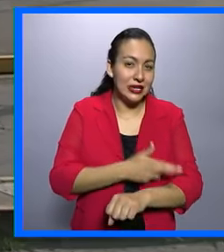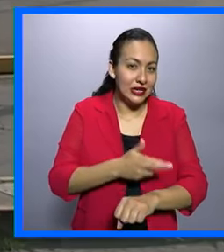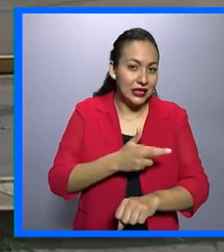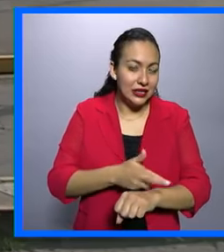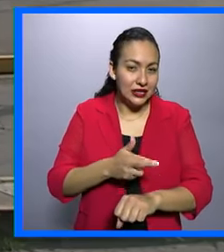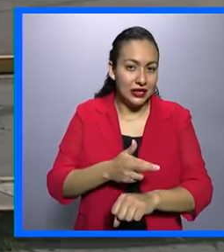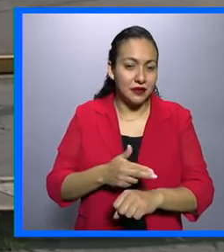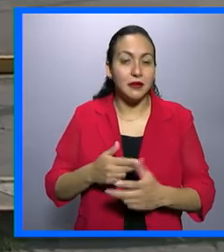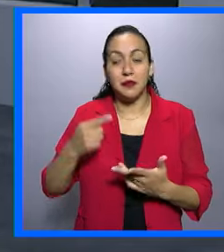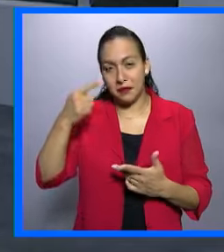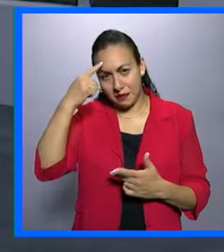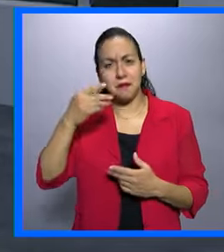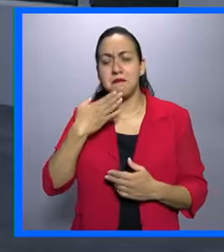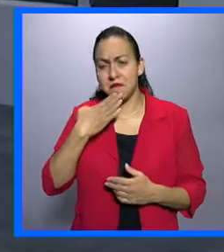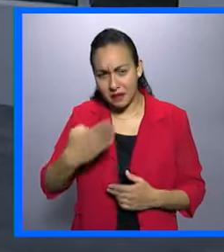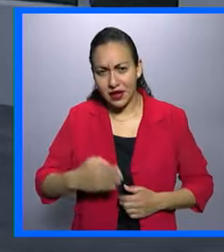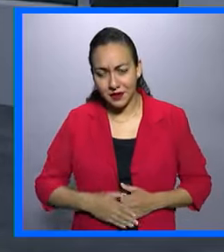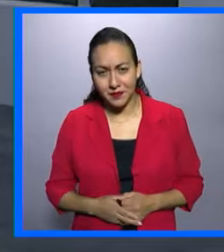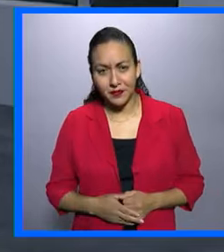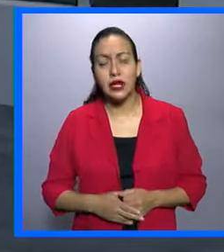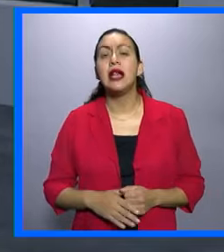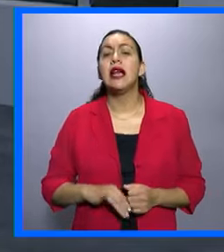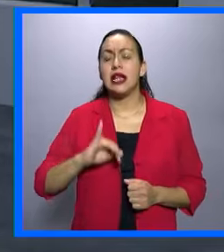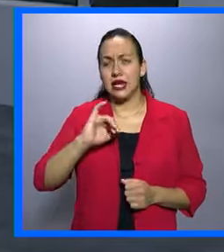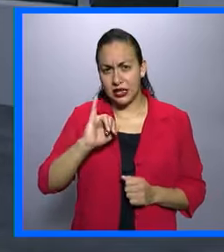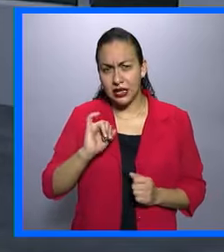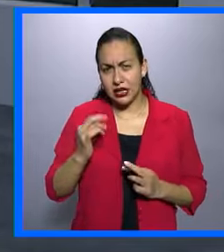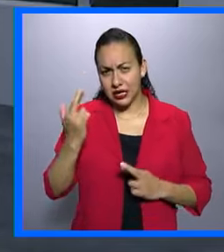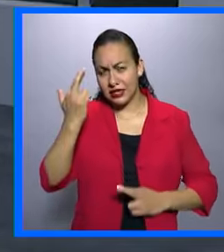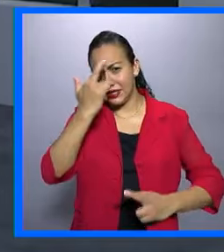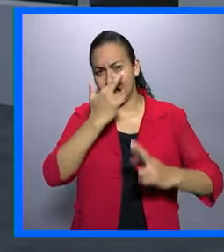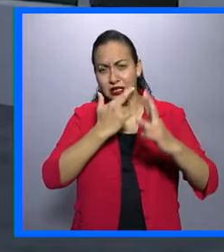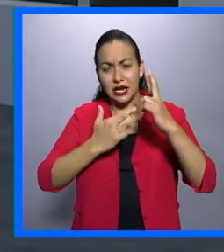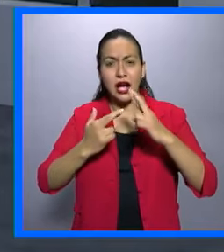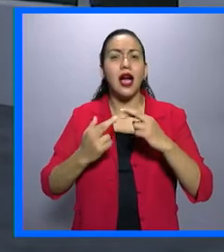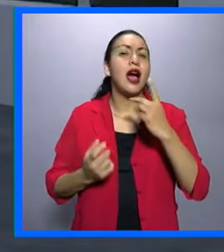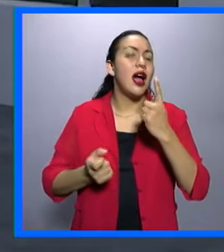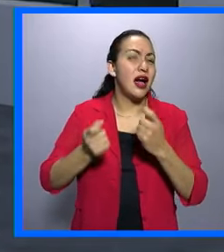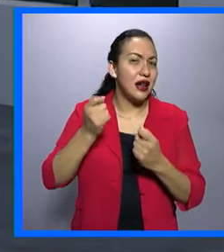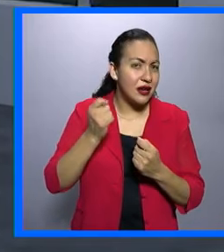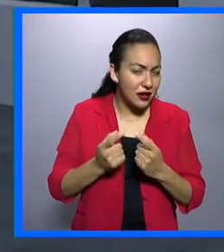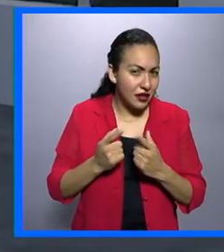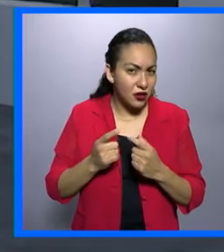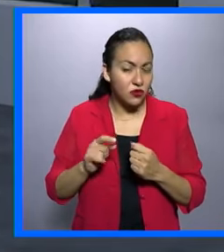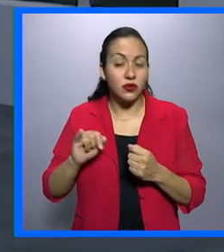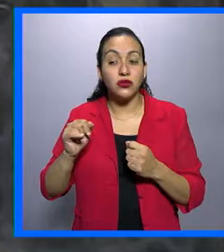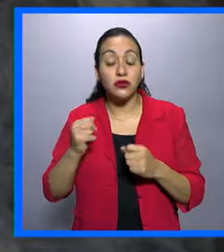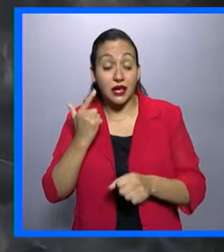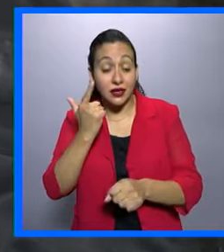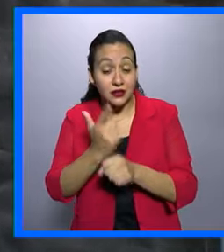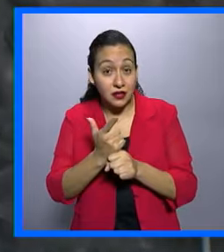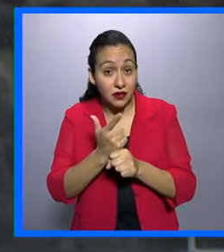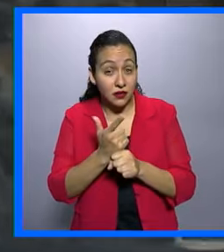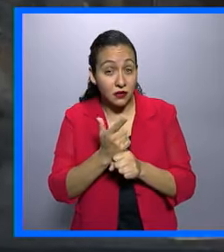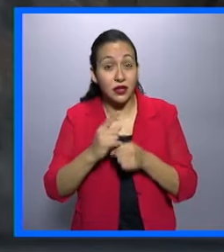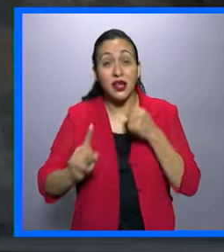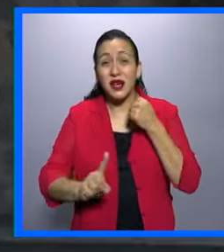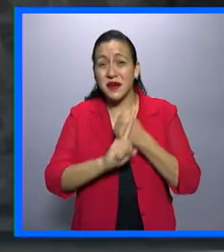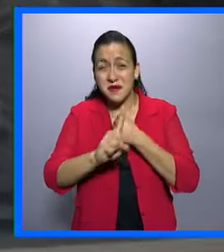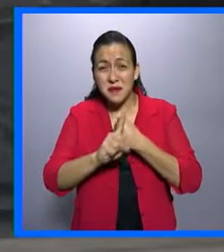mensual sin contratiempos, atendiendo de inmediato aquellos casos en los que se manifieste algún